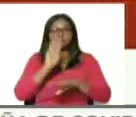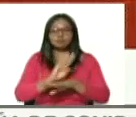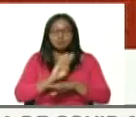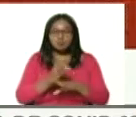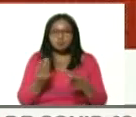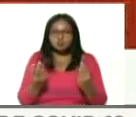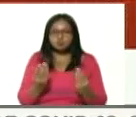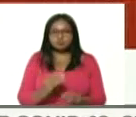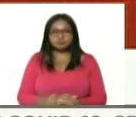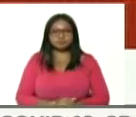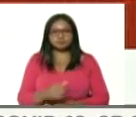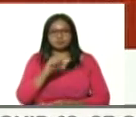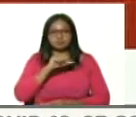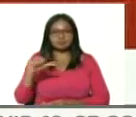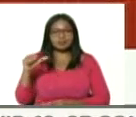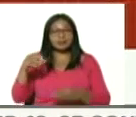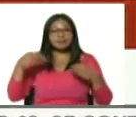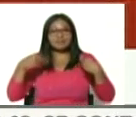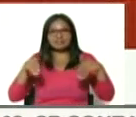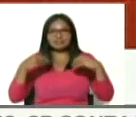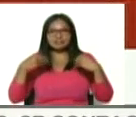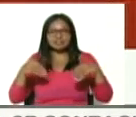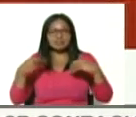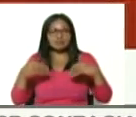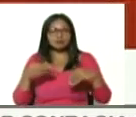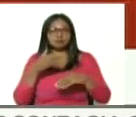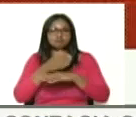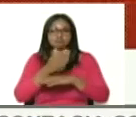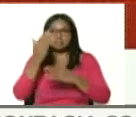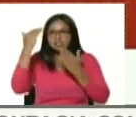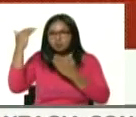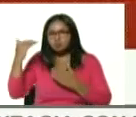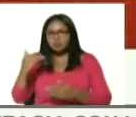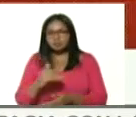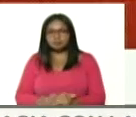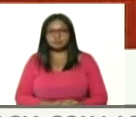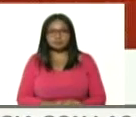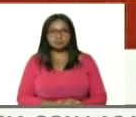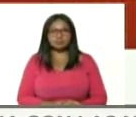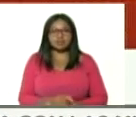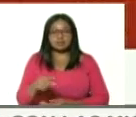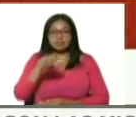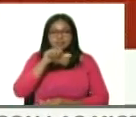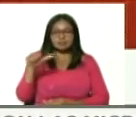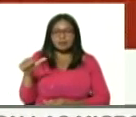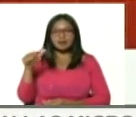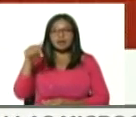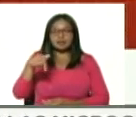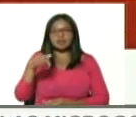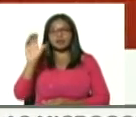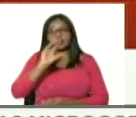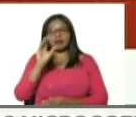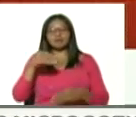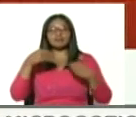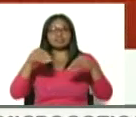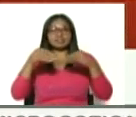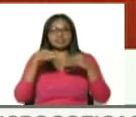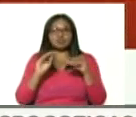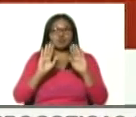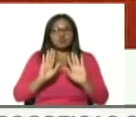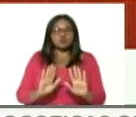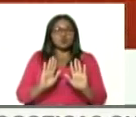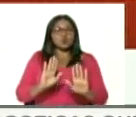En la semana de flexibilización, esta semana fue en Caracas de flexibilización